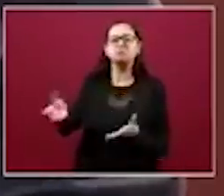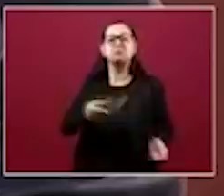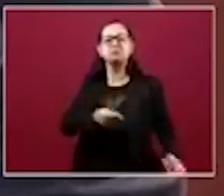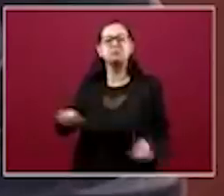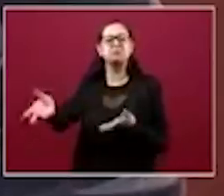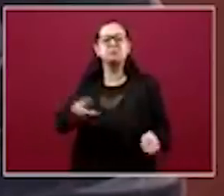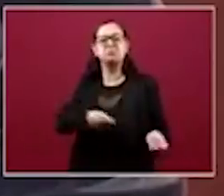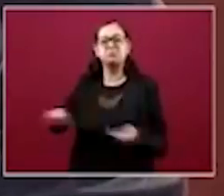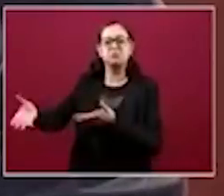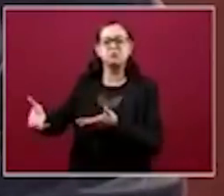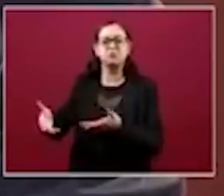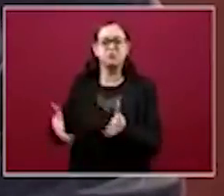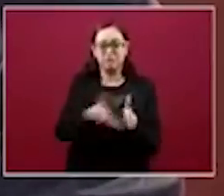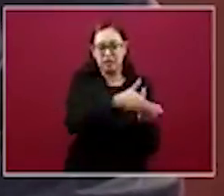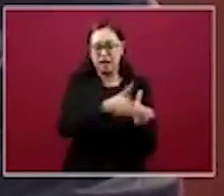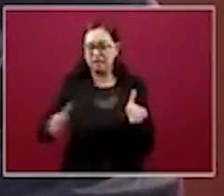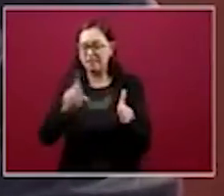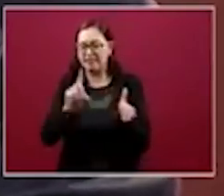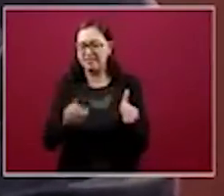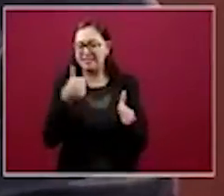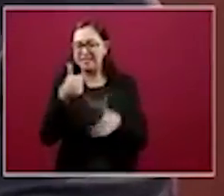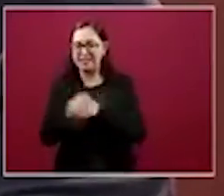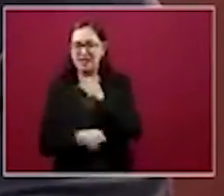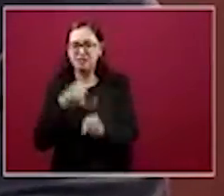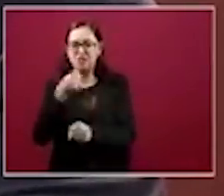y el crecimiento en 36 años,